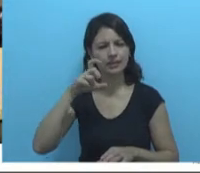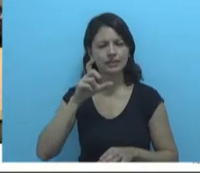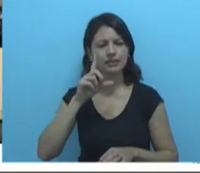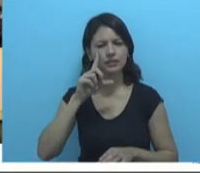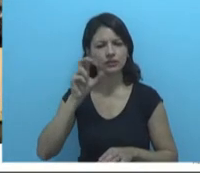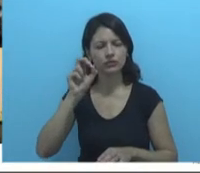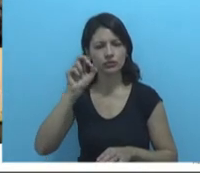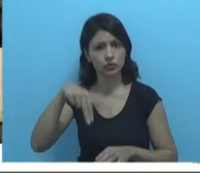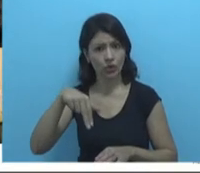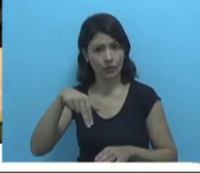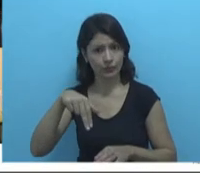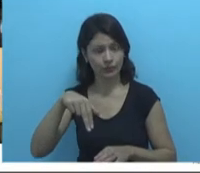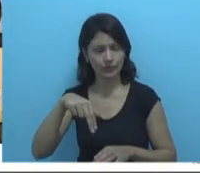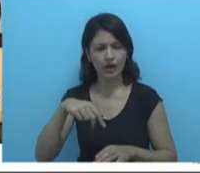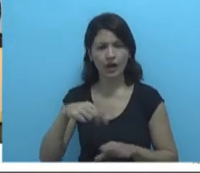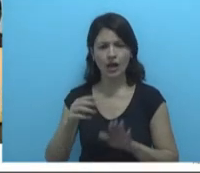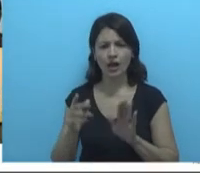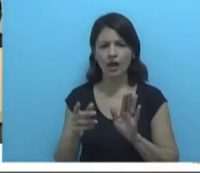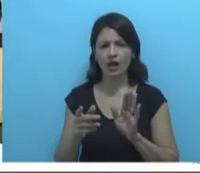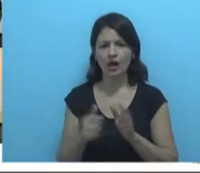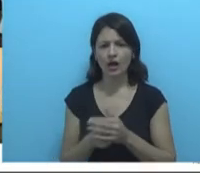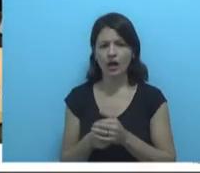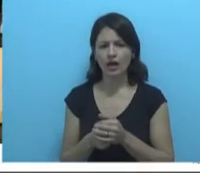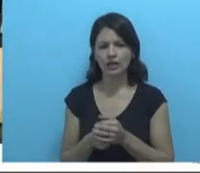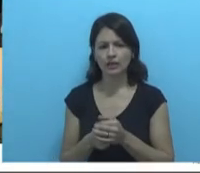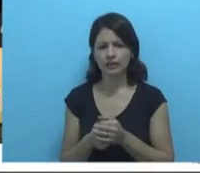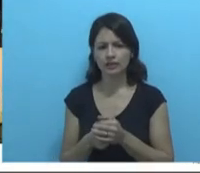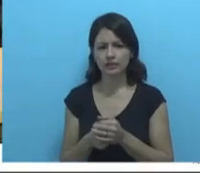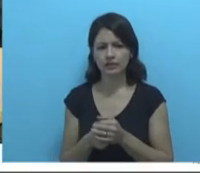el asunto entrado, yo pedí la palabra, pero